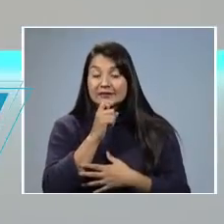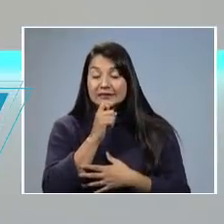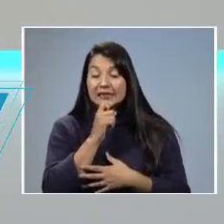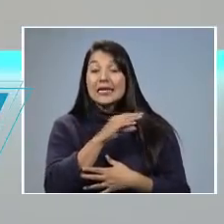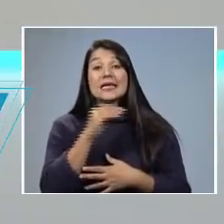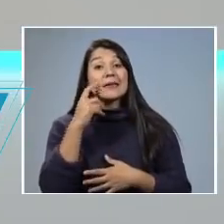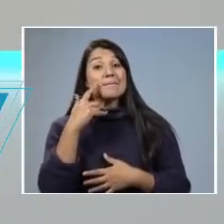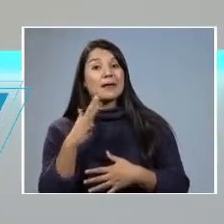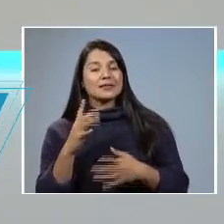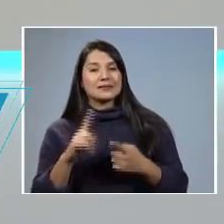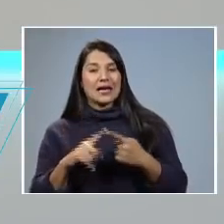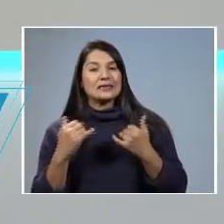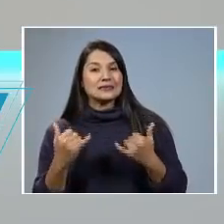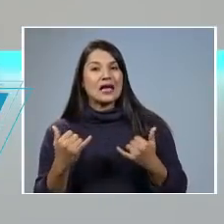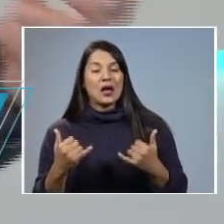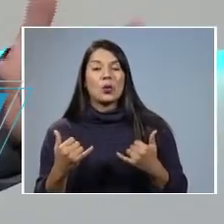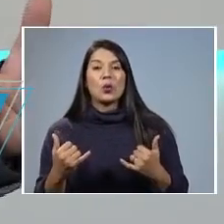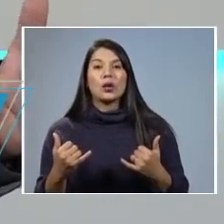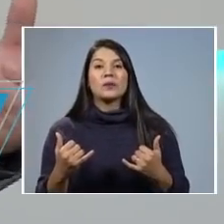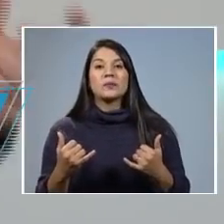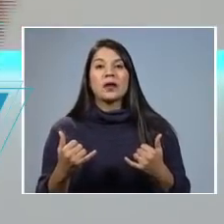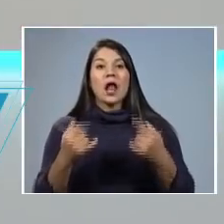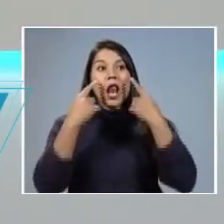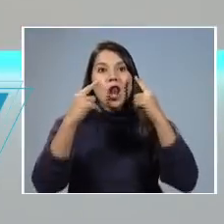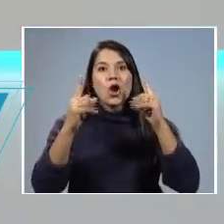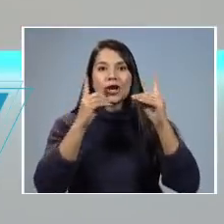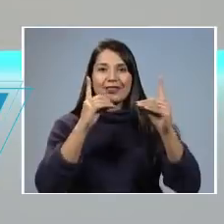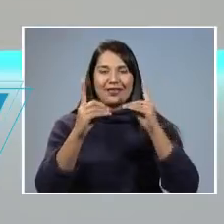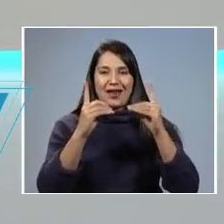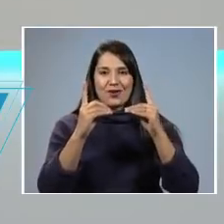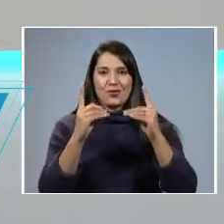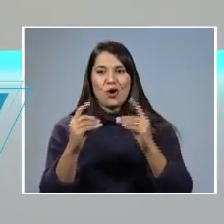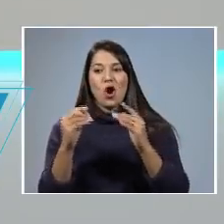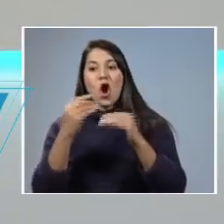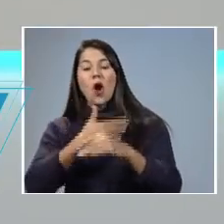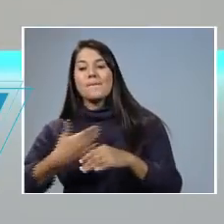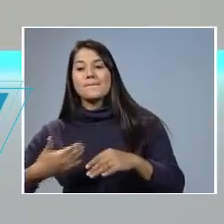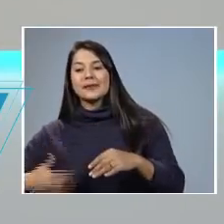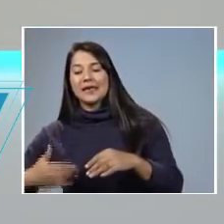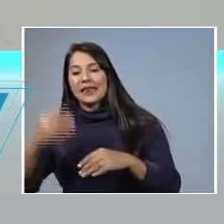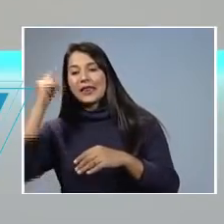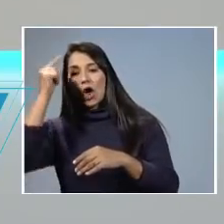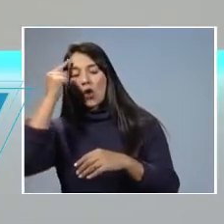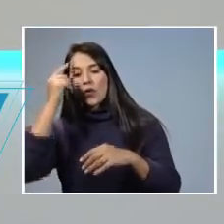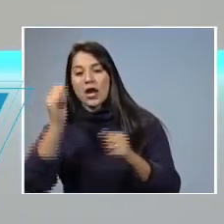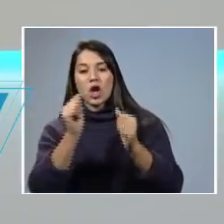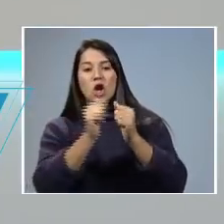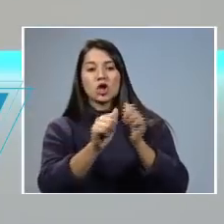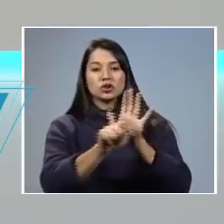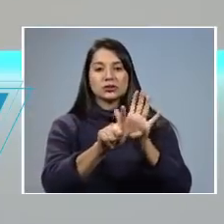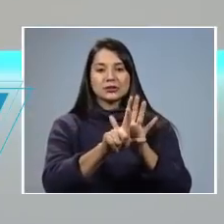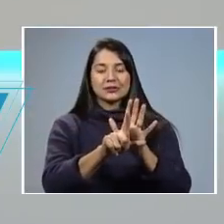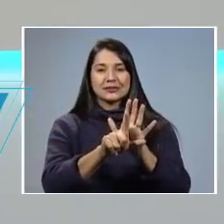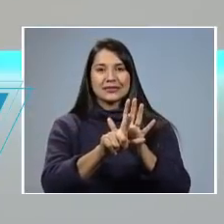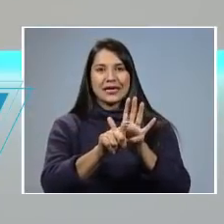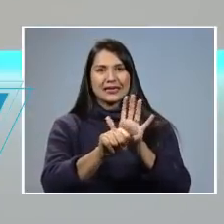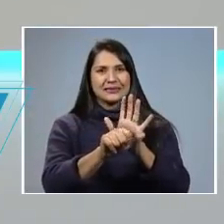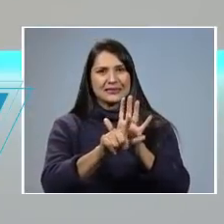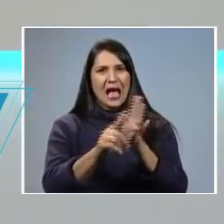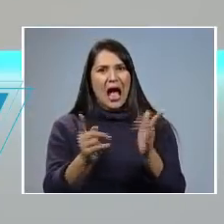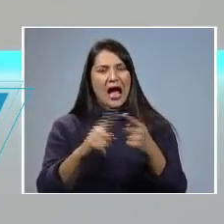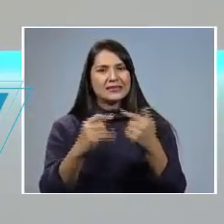que hasta el momento se está dando este diálogo y el gobierno, desde mi lectura, está dando pasos